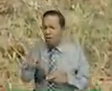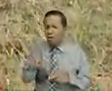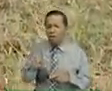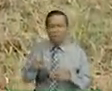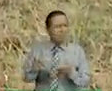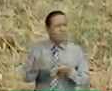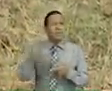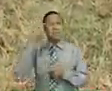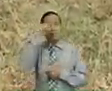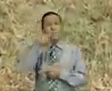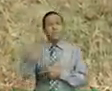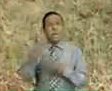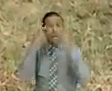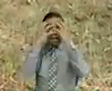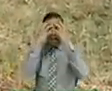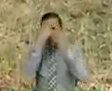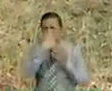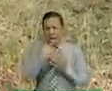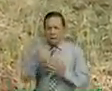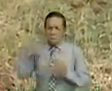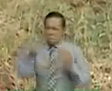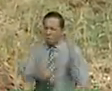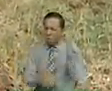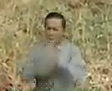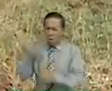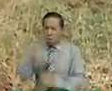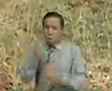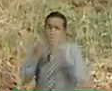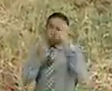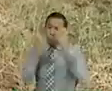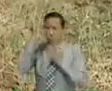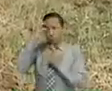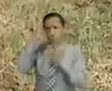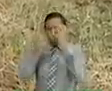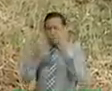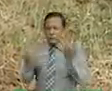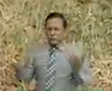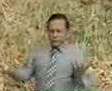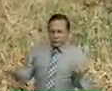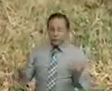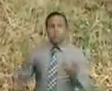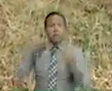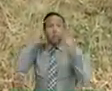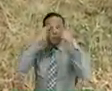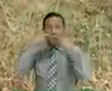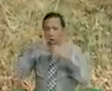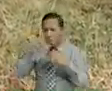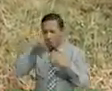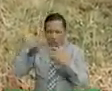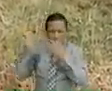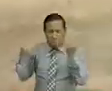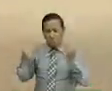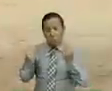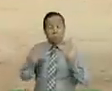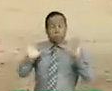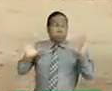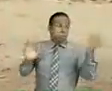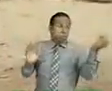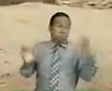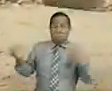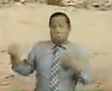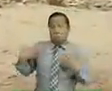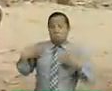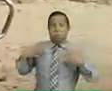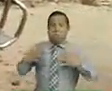golpeada. Y tenía un palo en la boca y los ojos dicen que se lo han sacado. Yo casi no le vi muy bien. Minutos